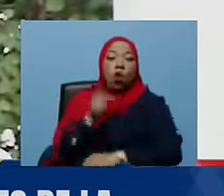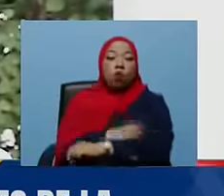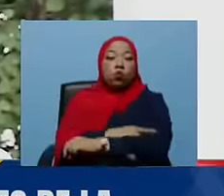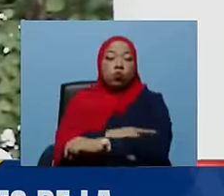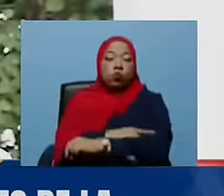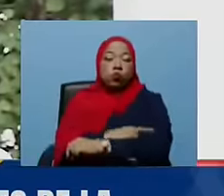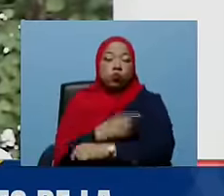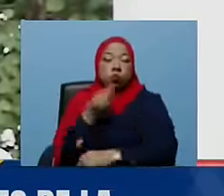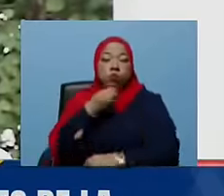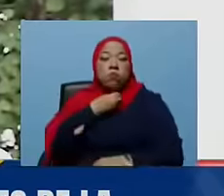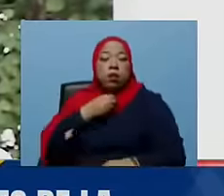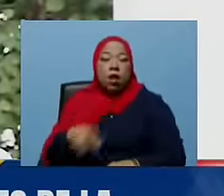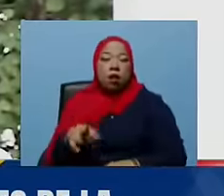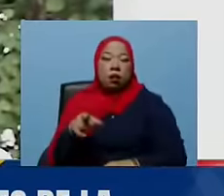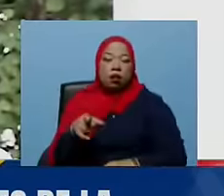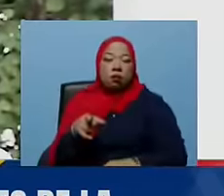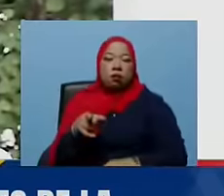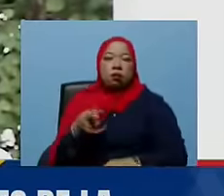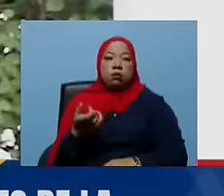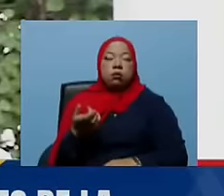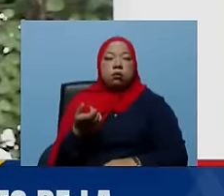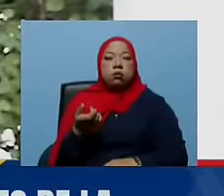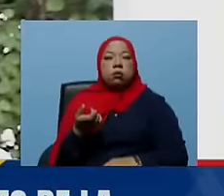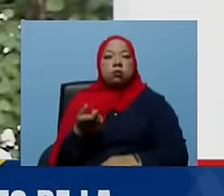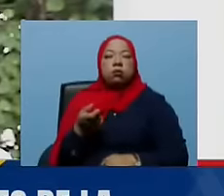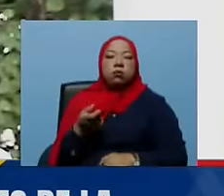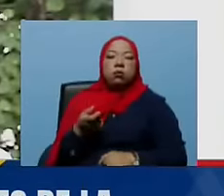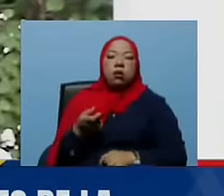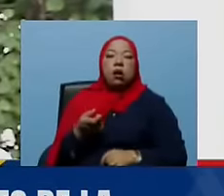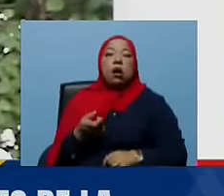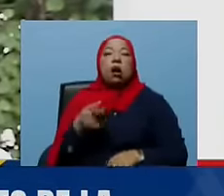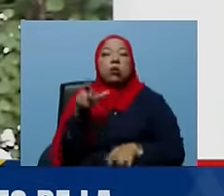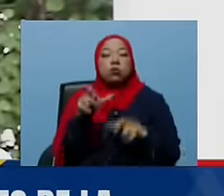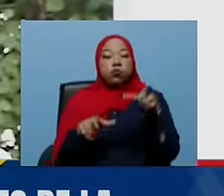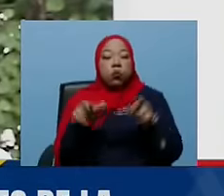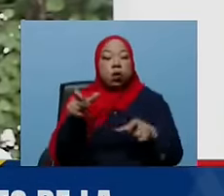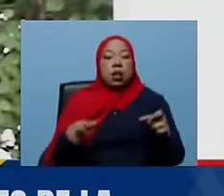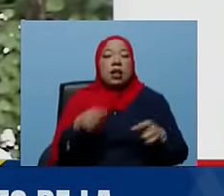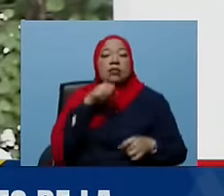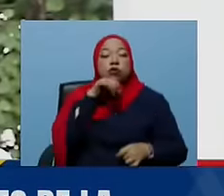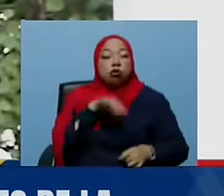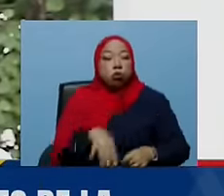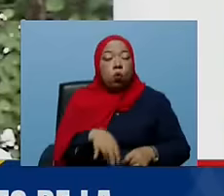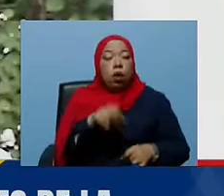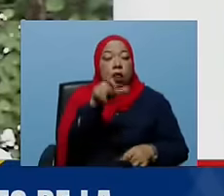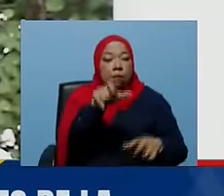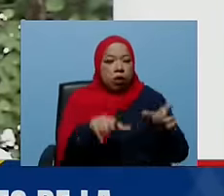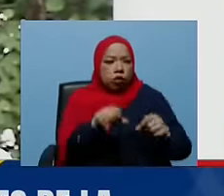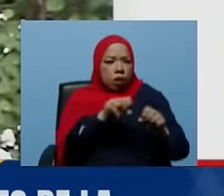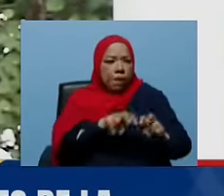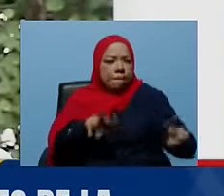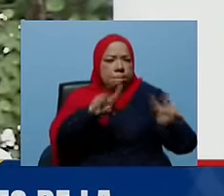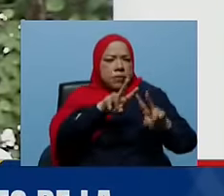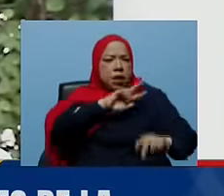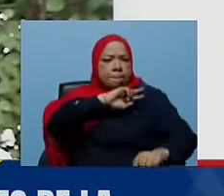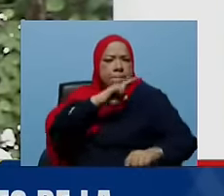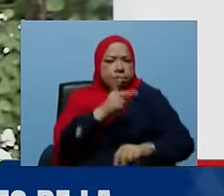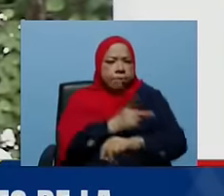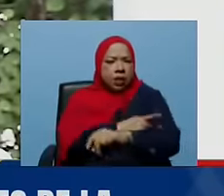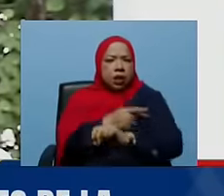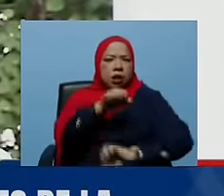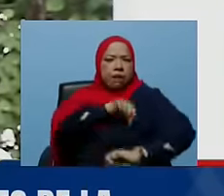Se ha visto a un puñado de valientes en la historia derrotar a